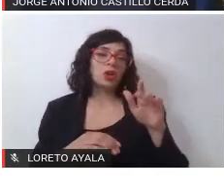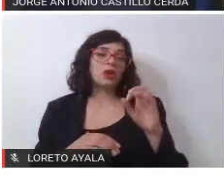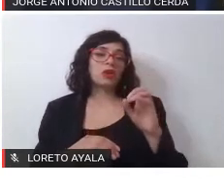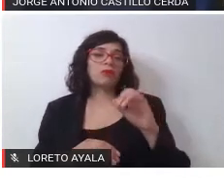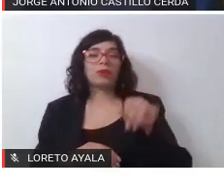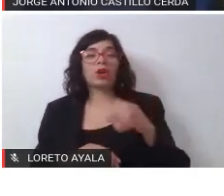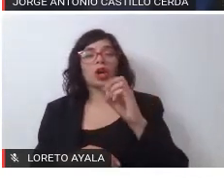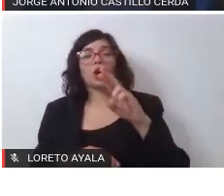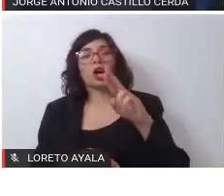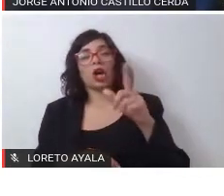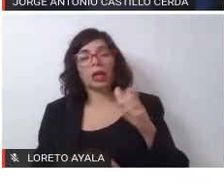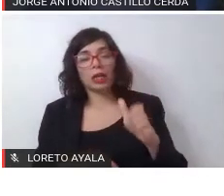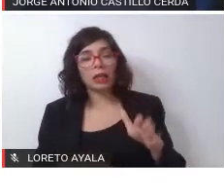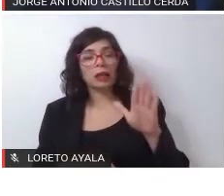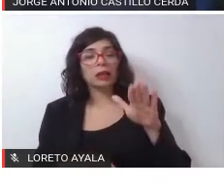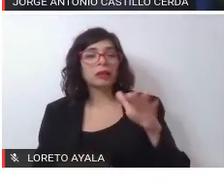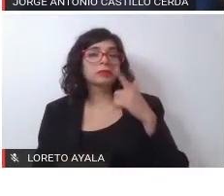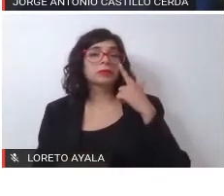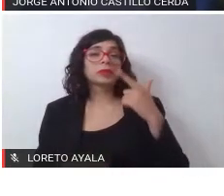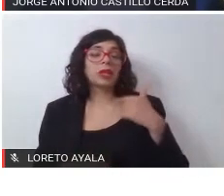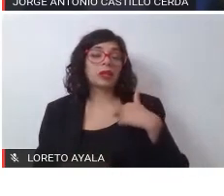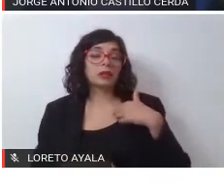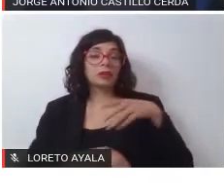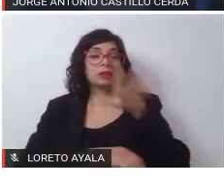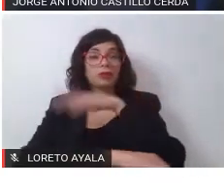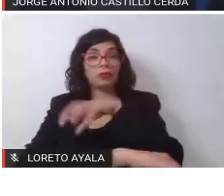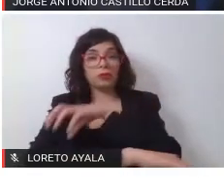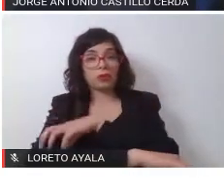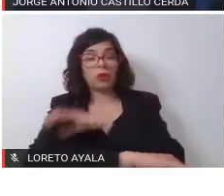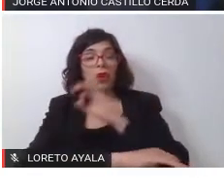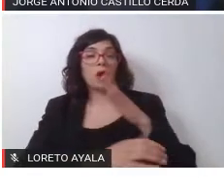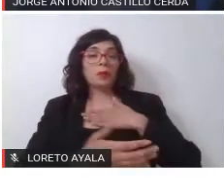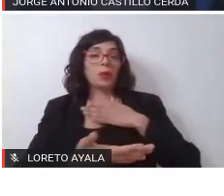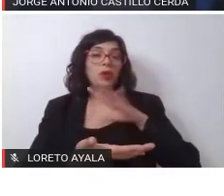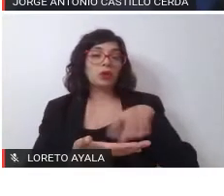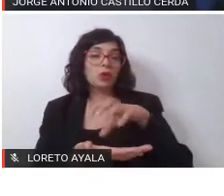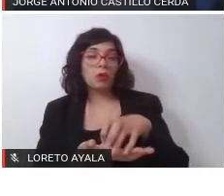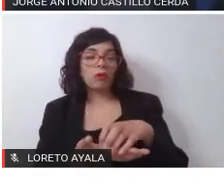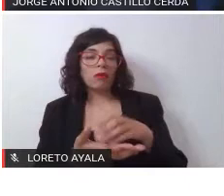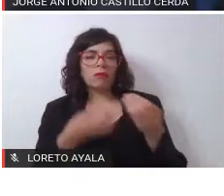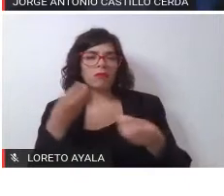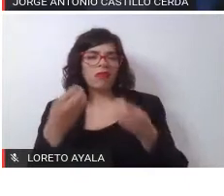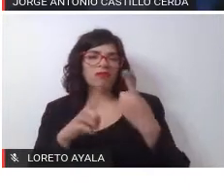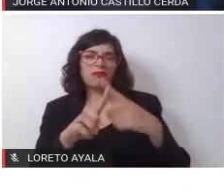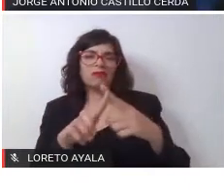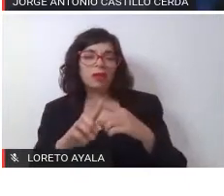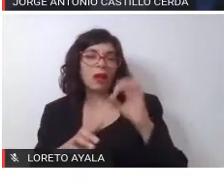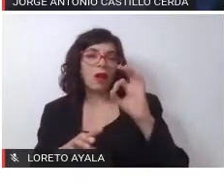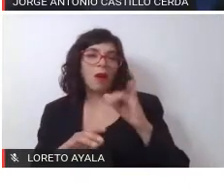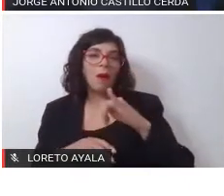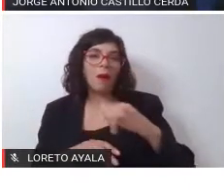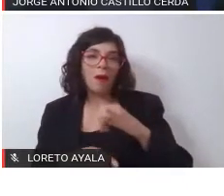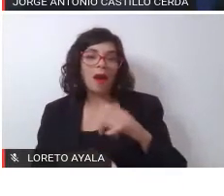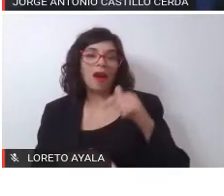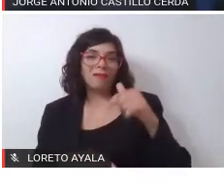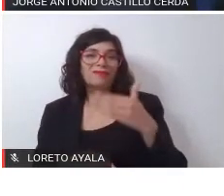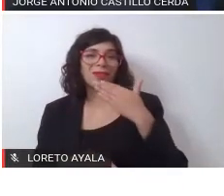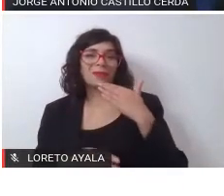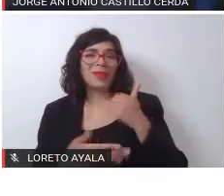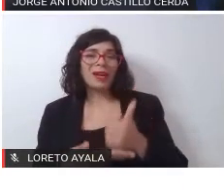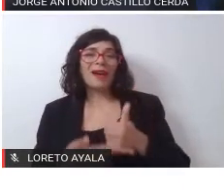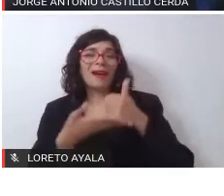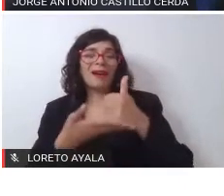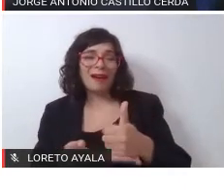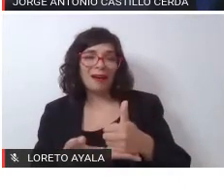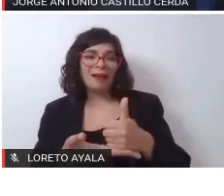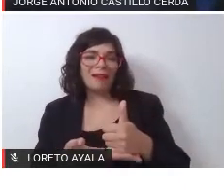Jorge, mira, en mi provincia o en mi ciudad pasa esto, pasa exactamente lo mismo. Mira, aquí el alcalde también me